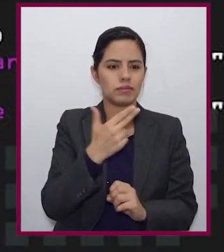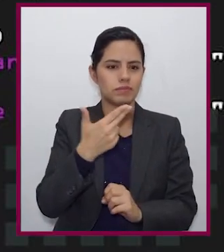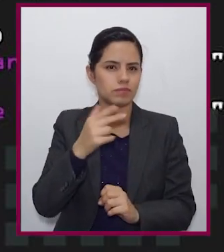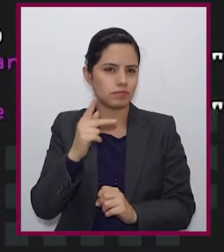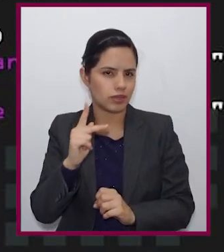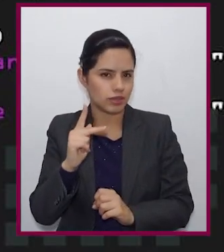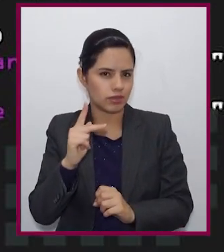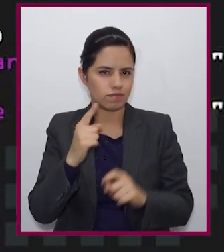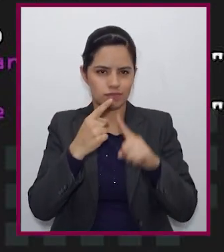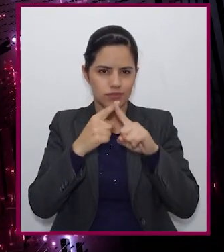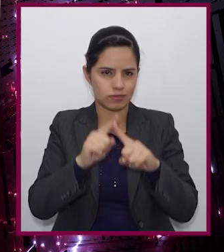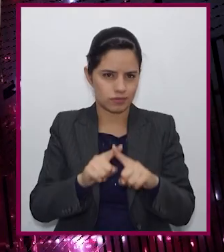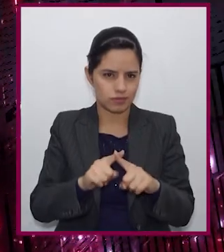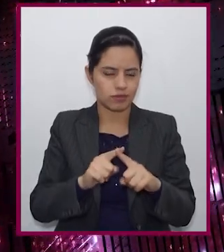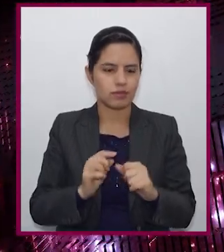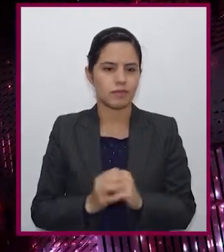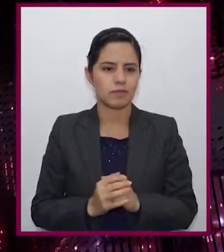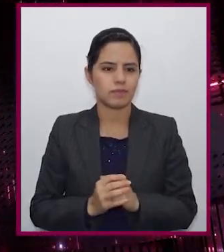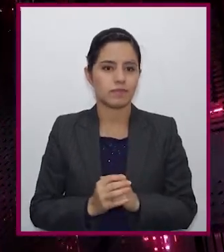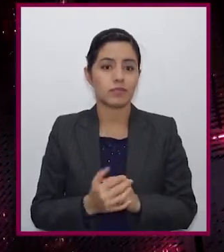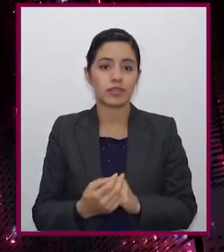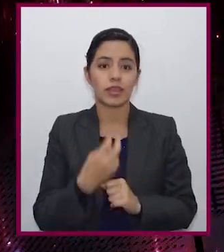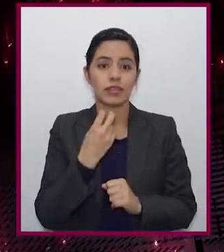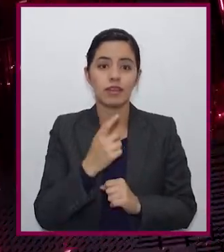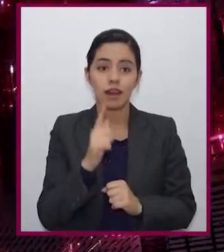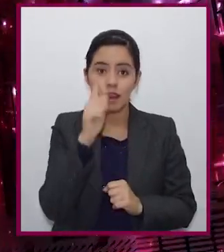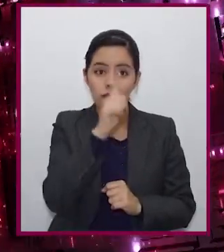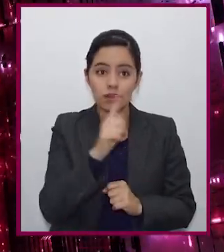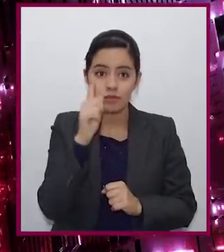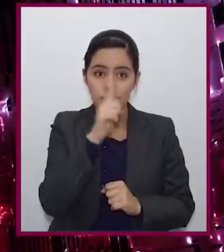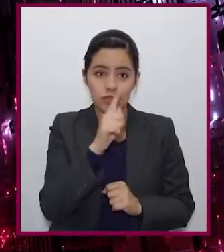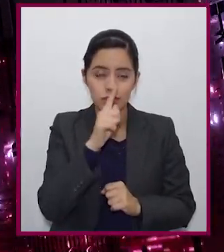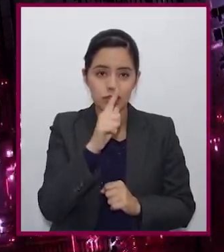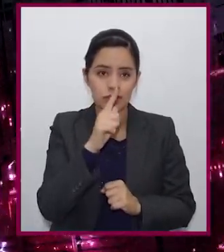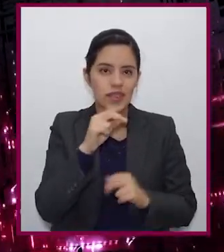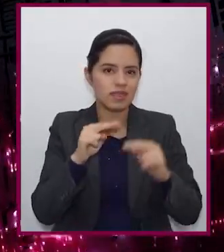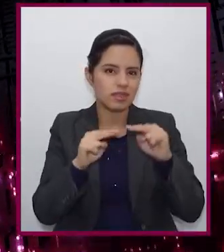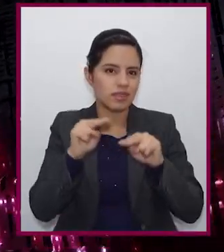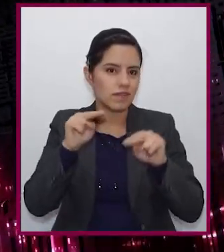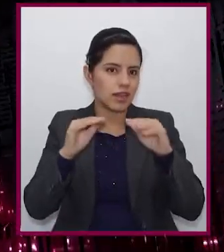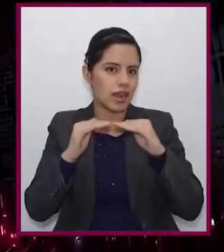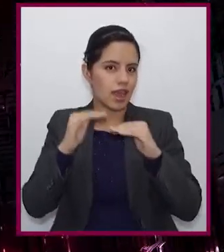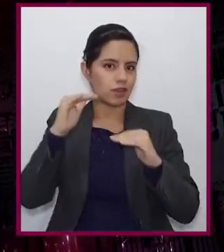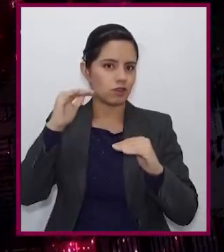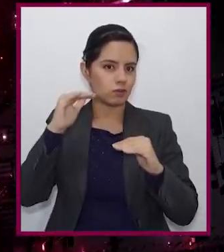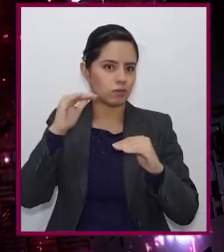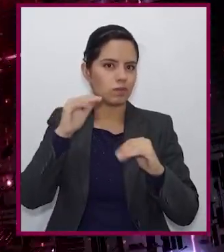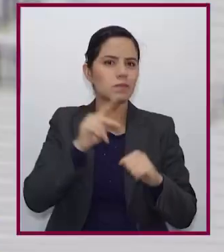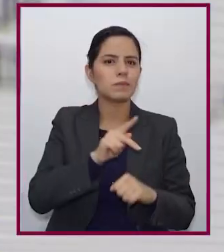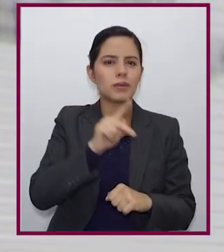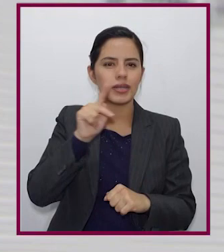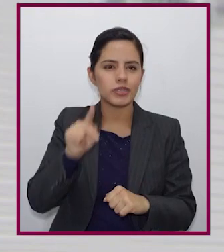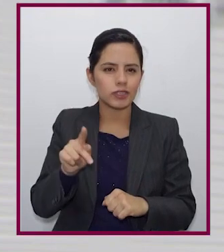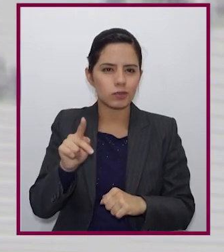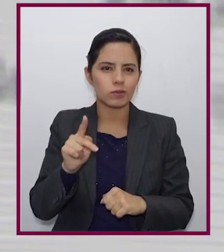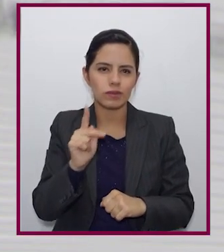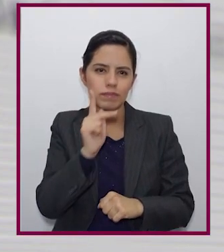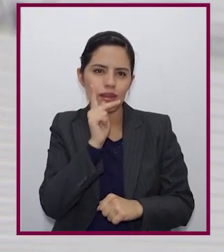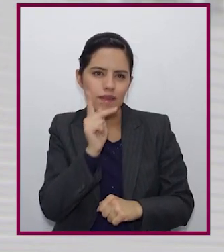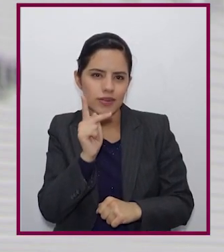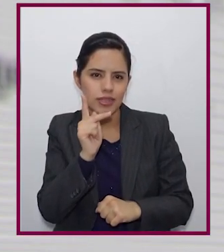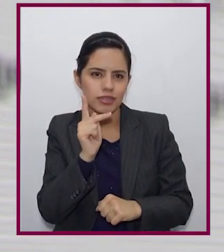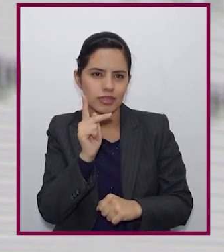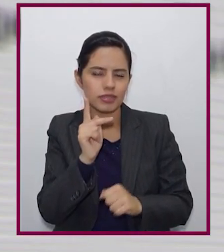o PHP, etc., son lenguajes de alto nivel y son más parecidos al lenguaje